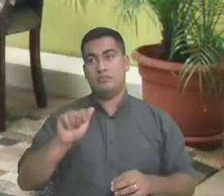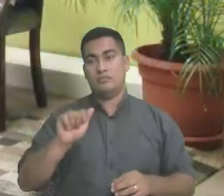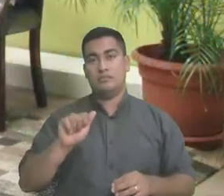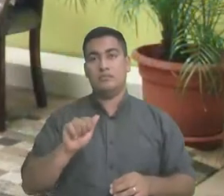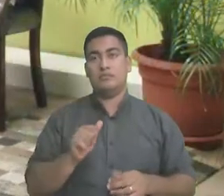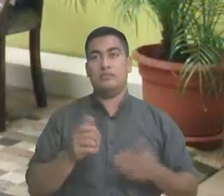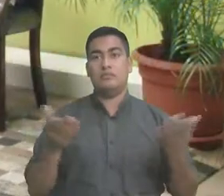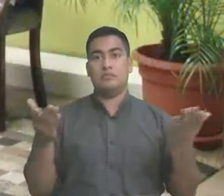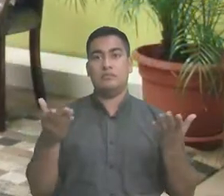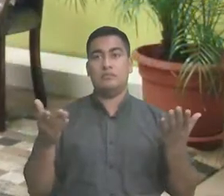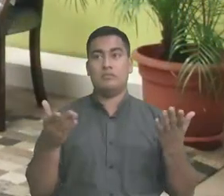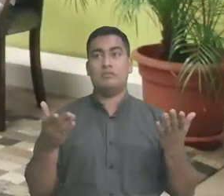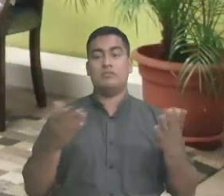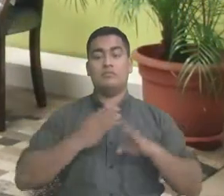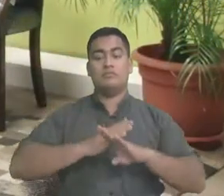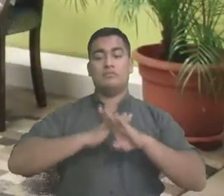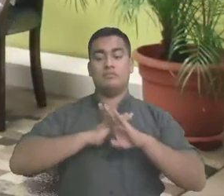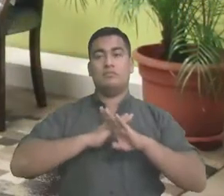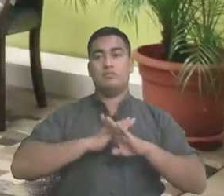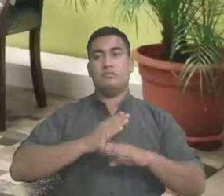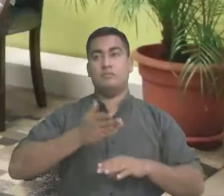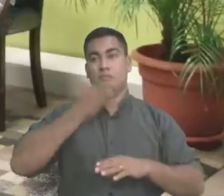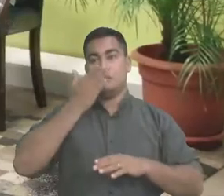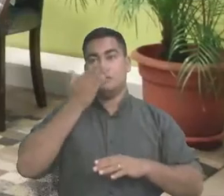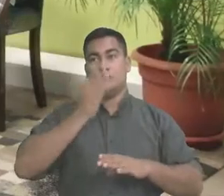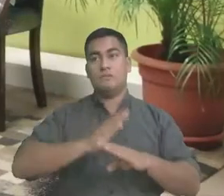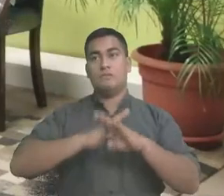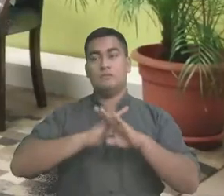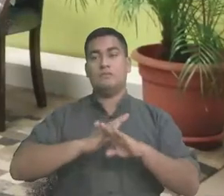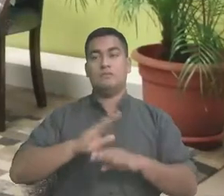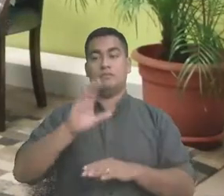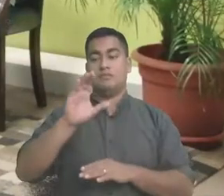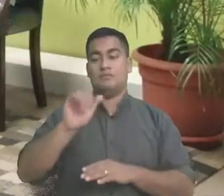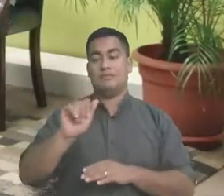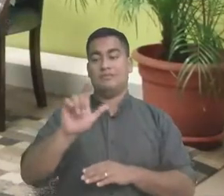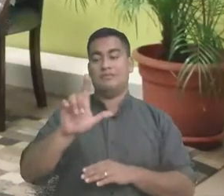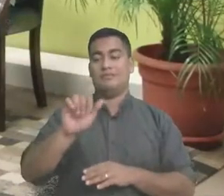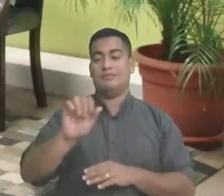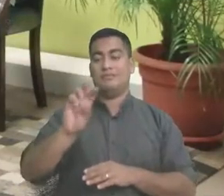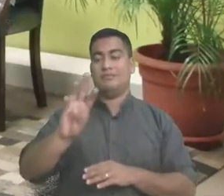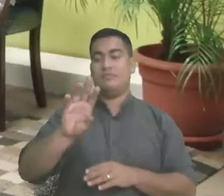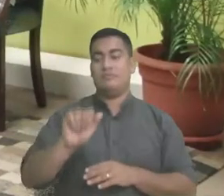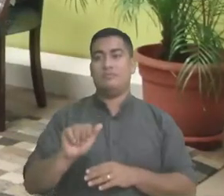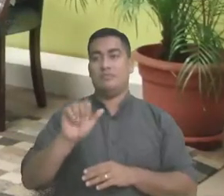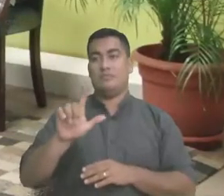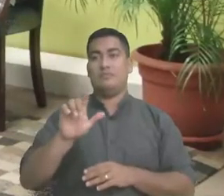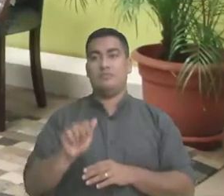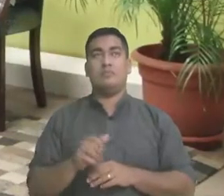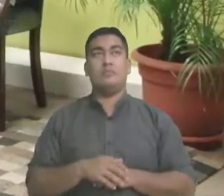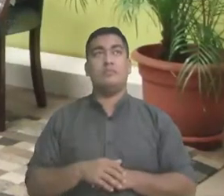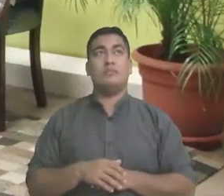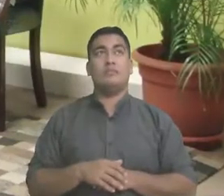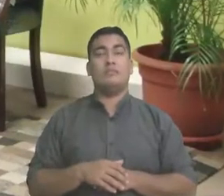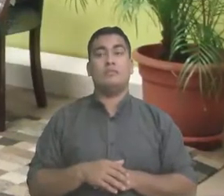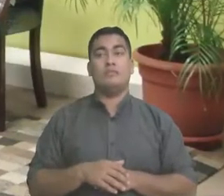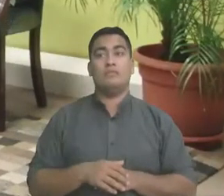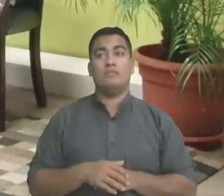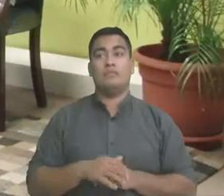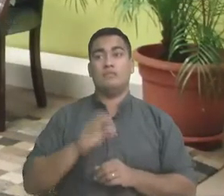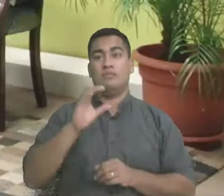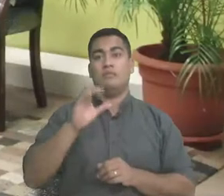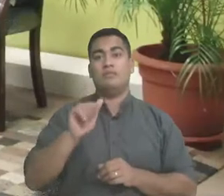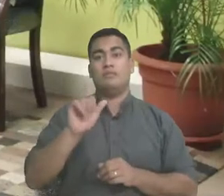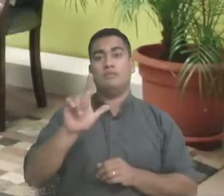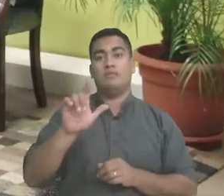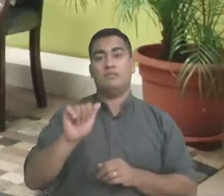Sí, es dirigido para el sistema respiratorio, para el sistema inmunológico. Entonces, es la calahuala,